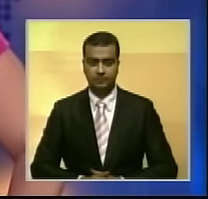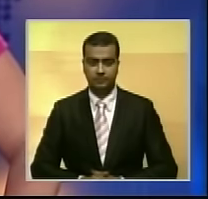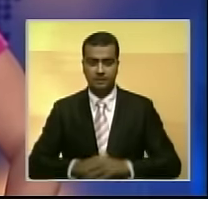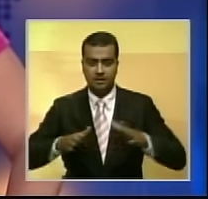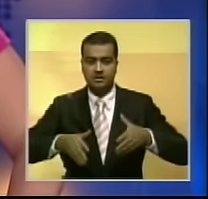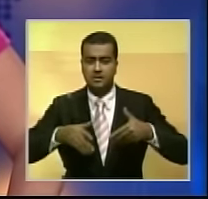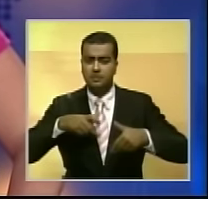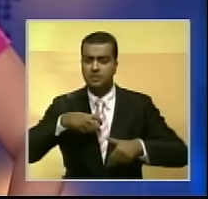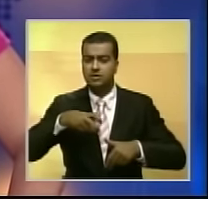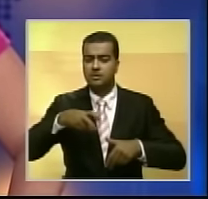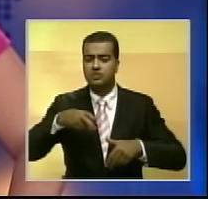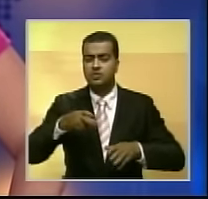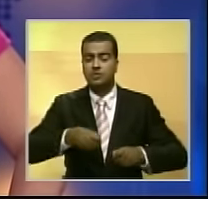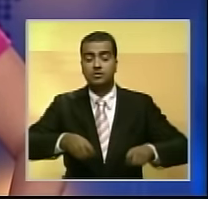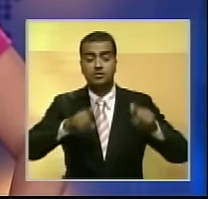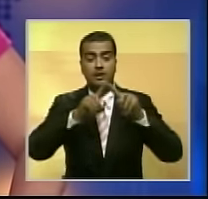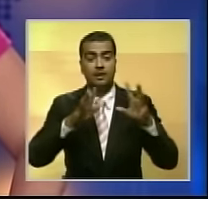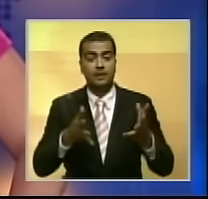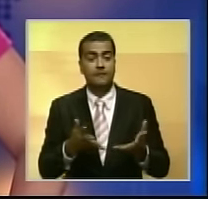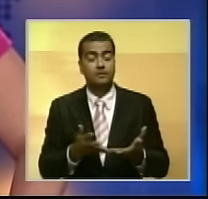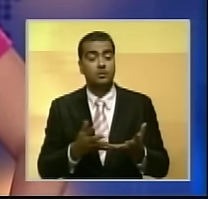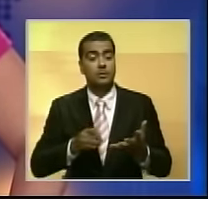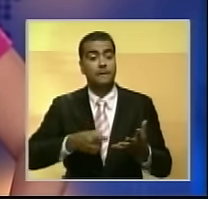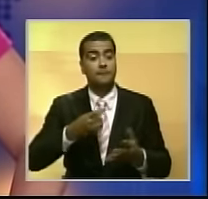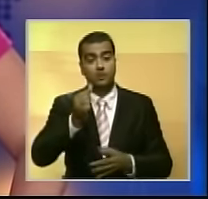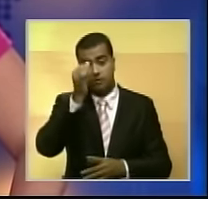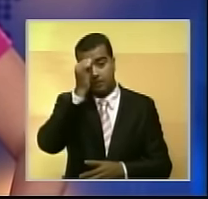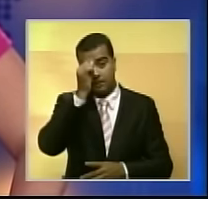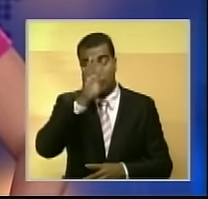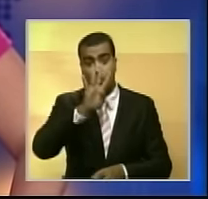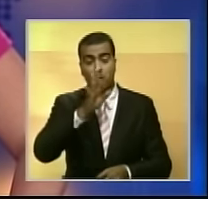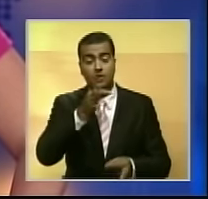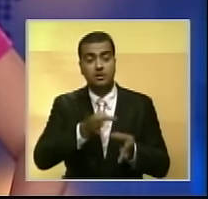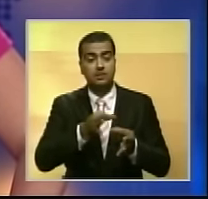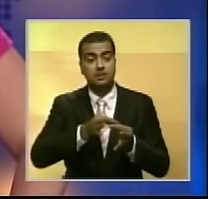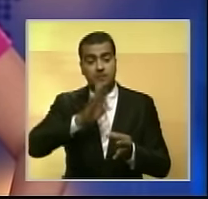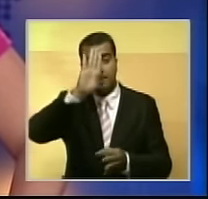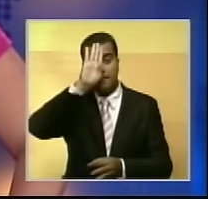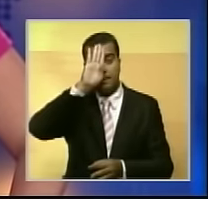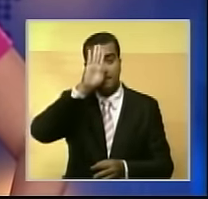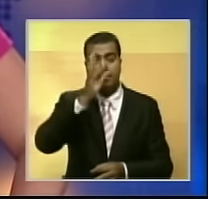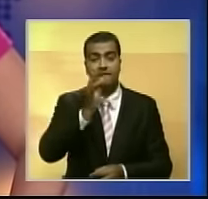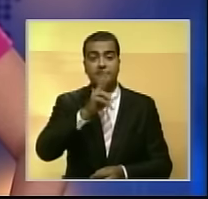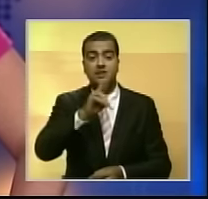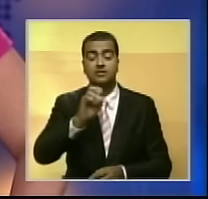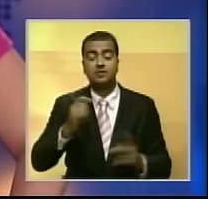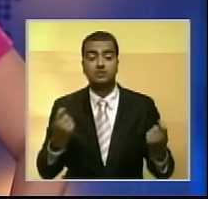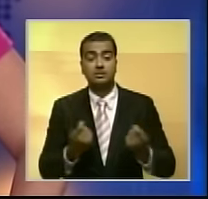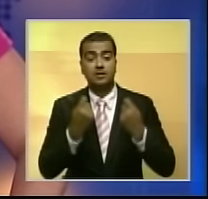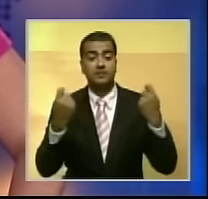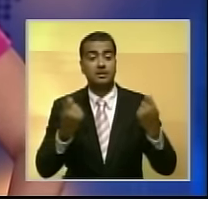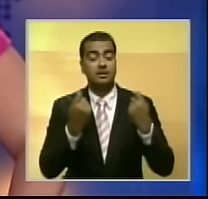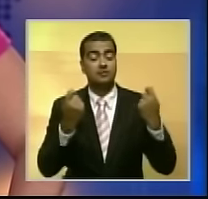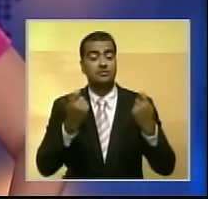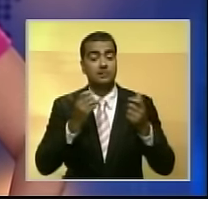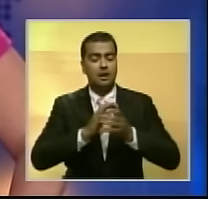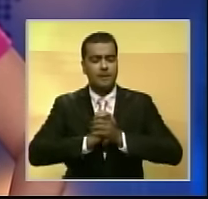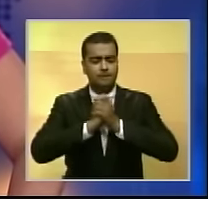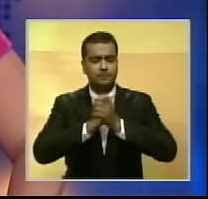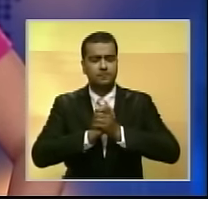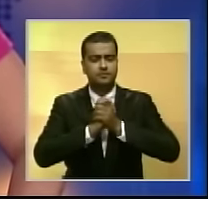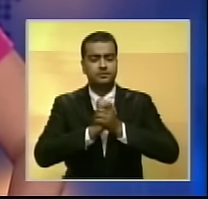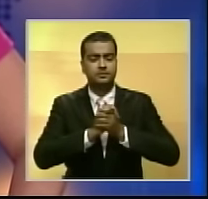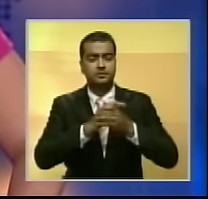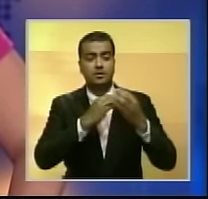Iniciamos nuestro recorrido por lo que pasa en el mundo. El próximo domingo 4 de septiembre el Papa Francisco celebrará en el Vaticano la misa de